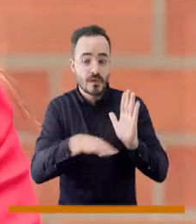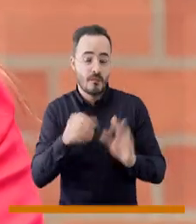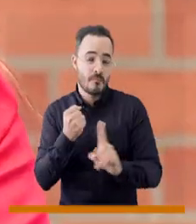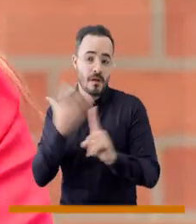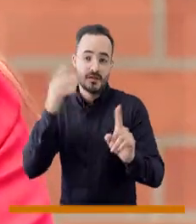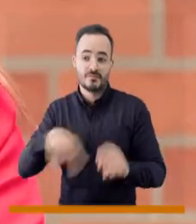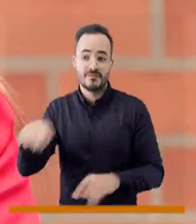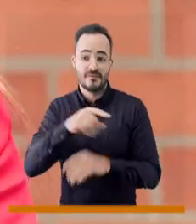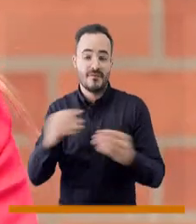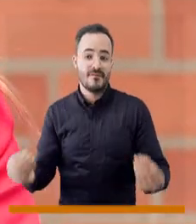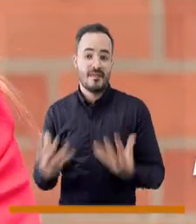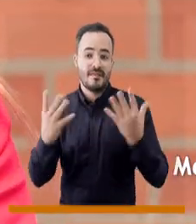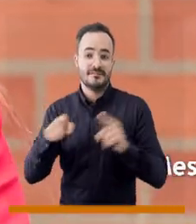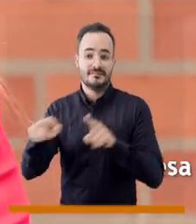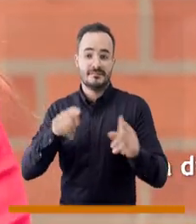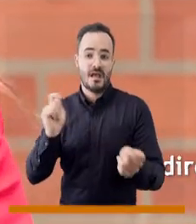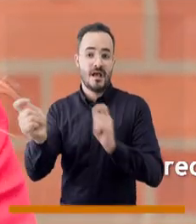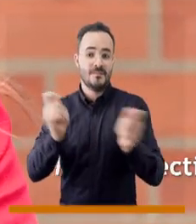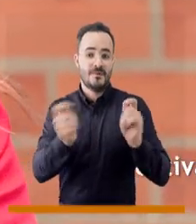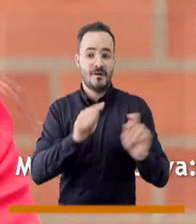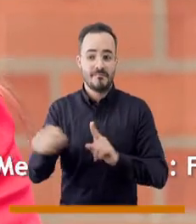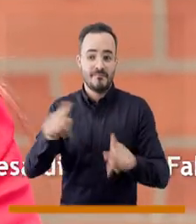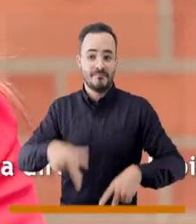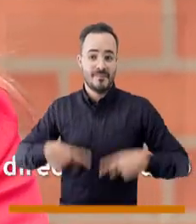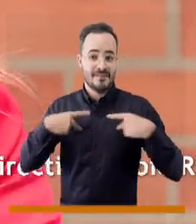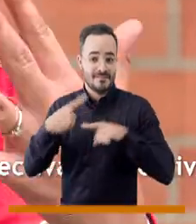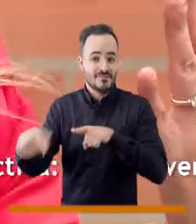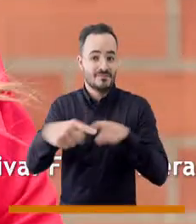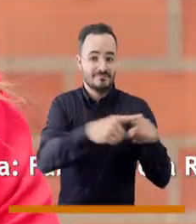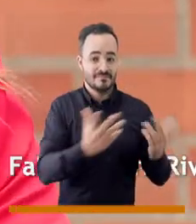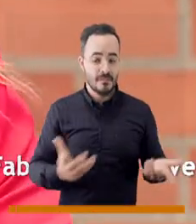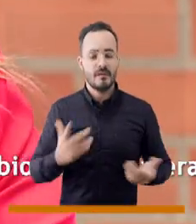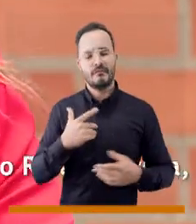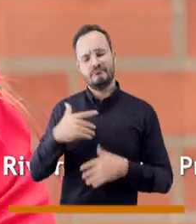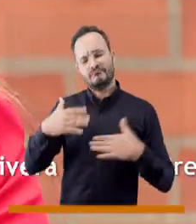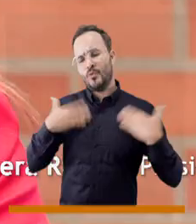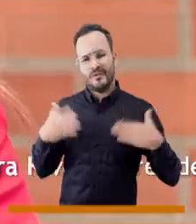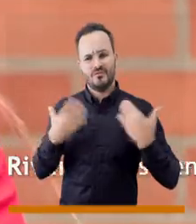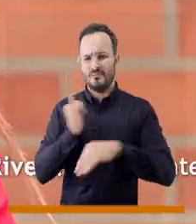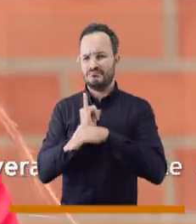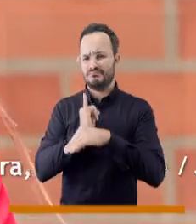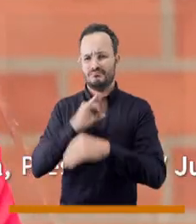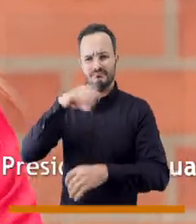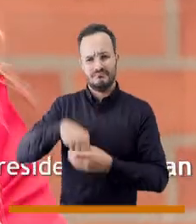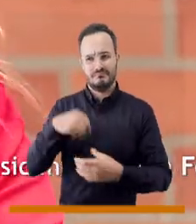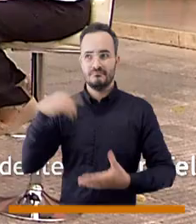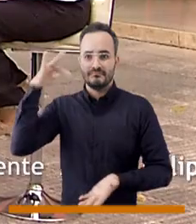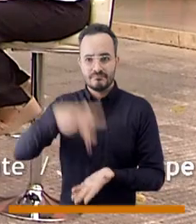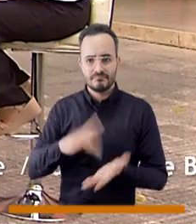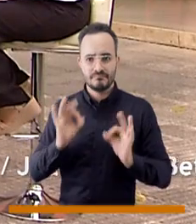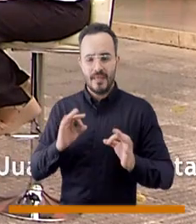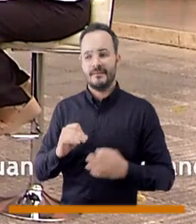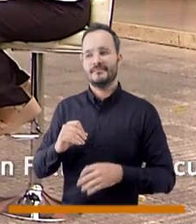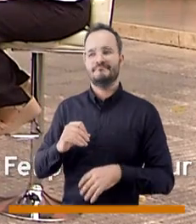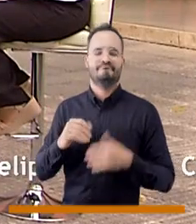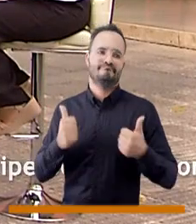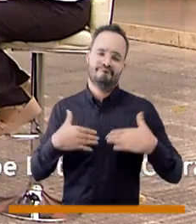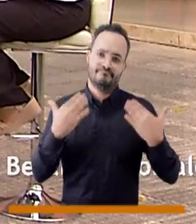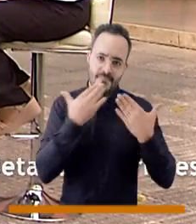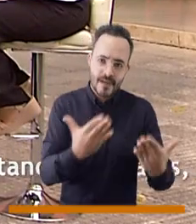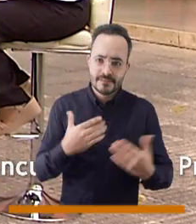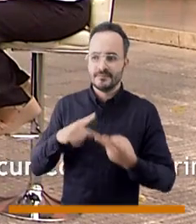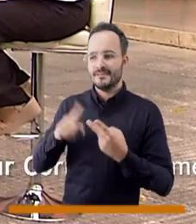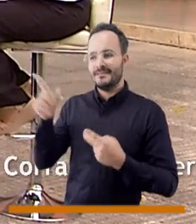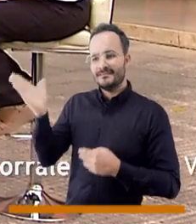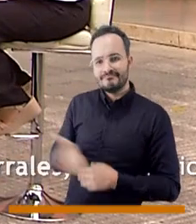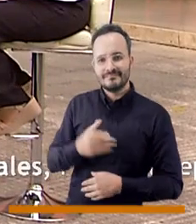públicas pueden cambiar vidas, pero sin duda alguna me da mucha alegría hoy estar aquí, estar en esta institución educativa, traer, invitar a